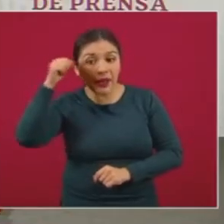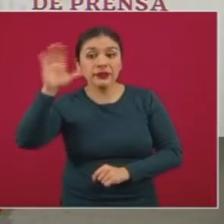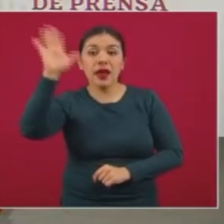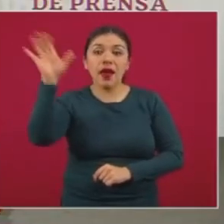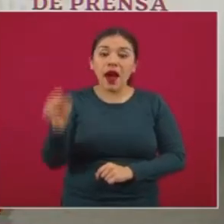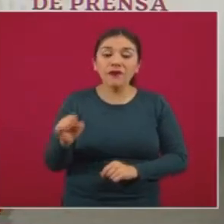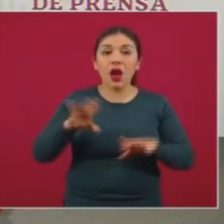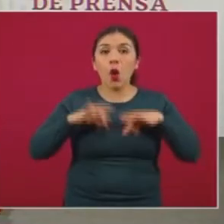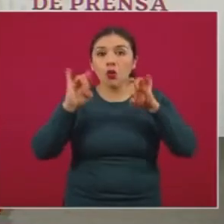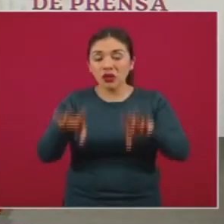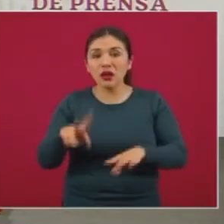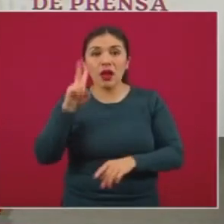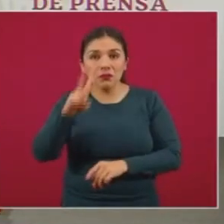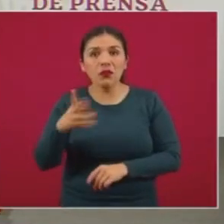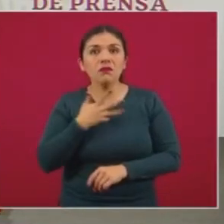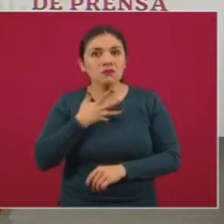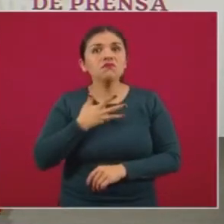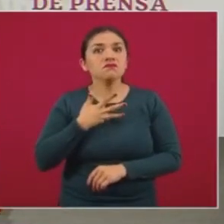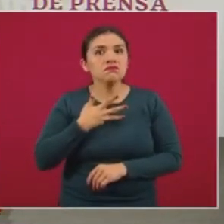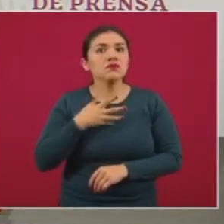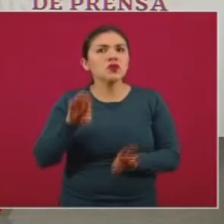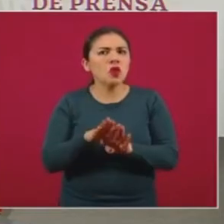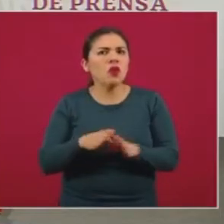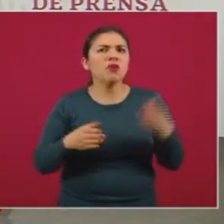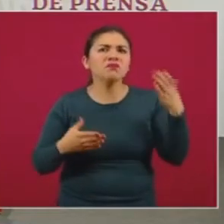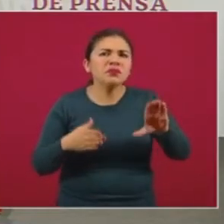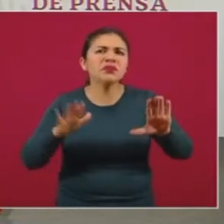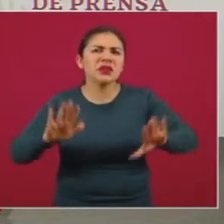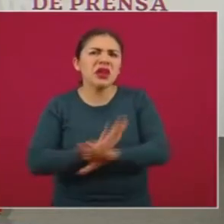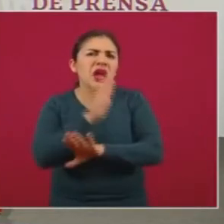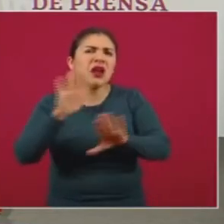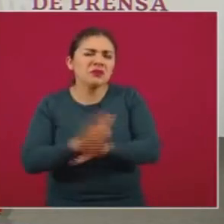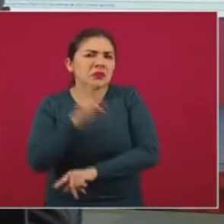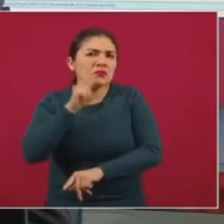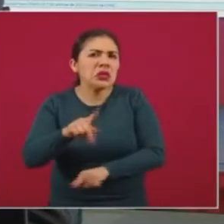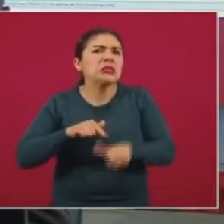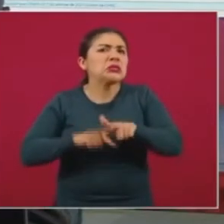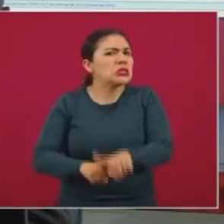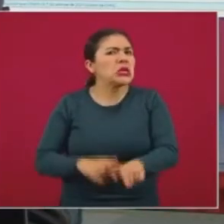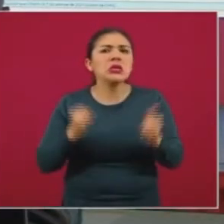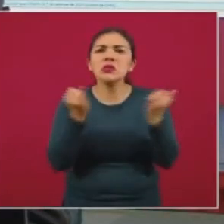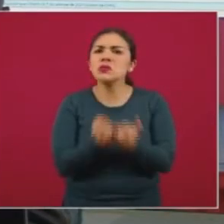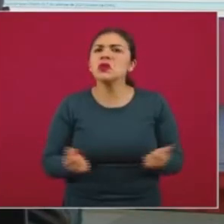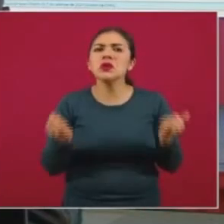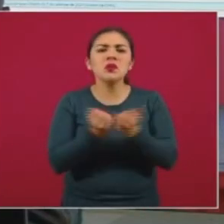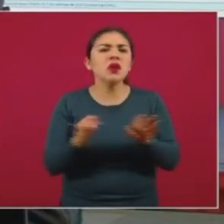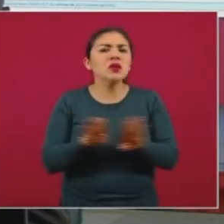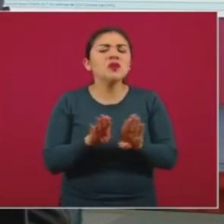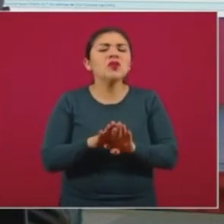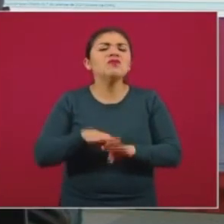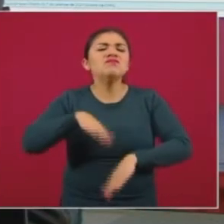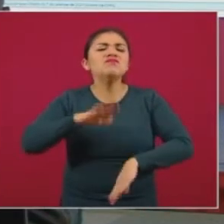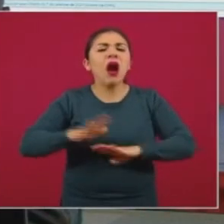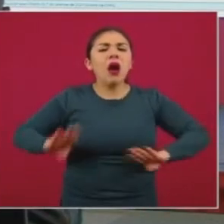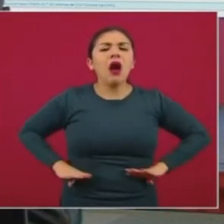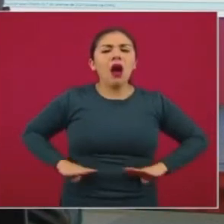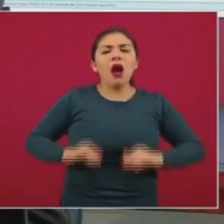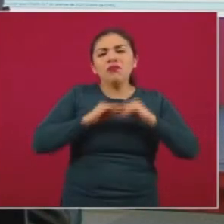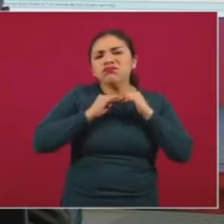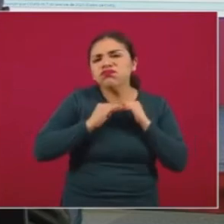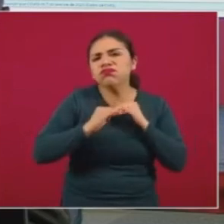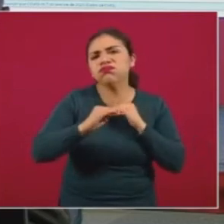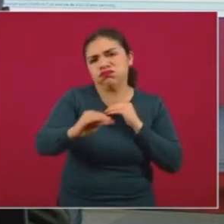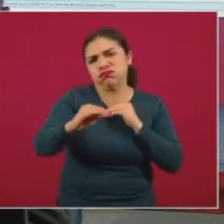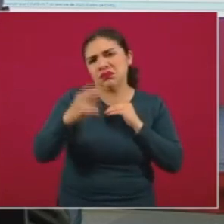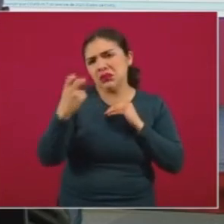Oceanía hemos visto prácticamente en todas las actualizaciones que mantienen este comportamiento que es más basal para